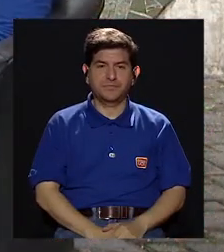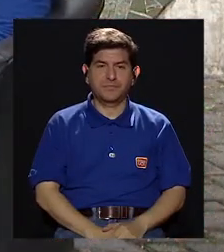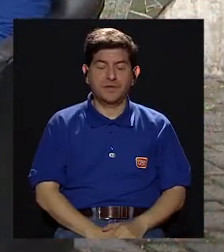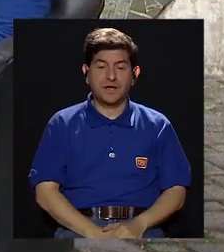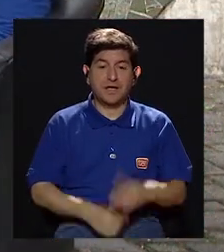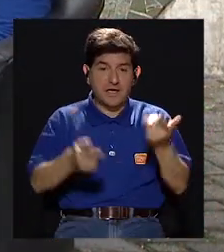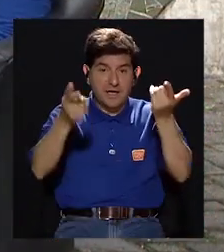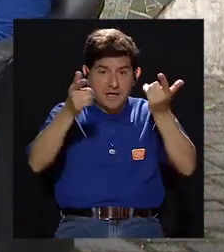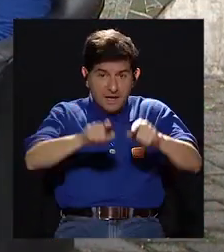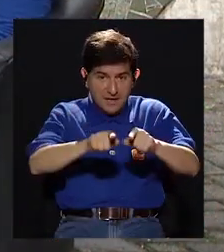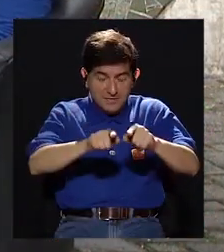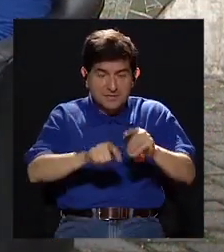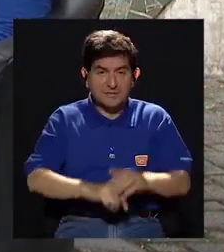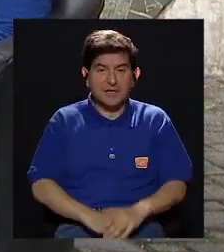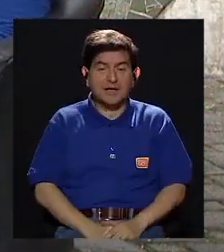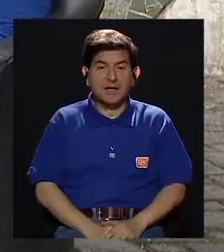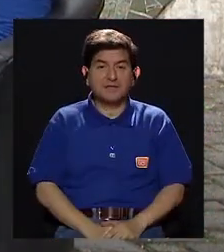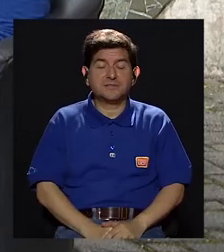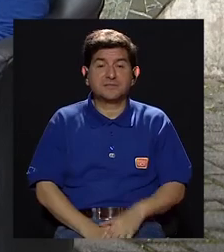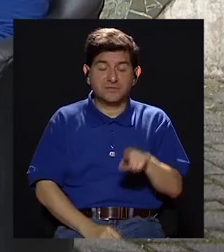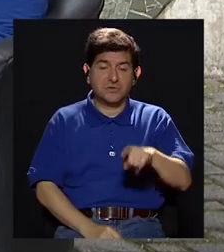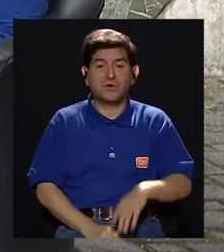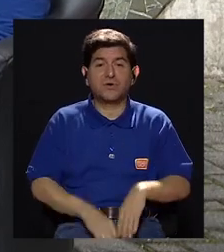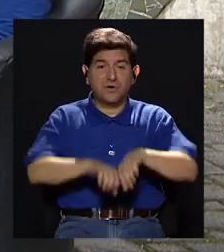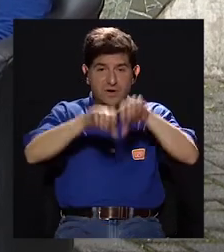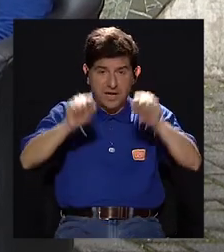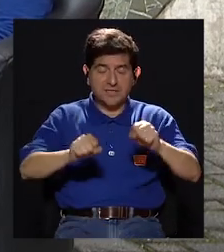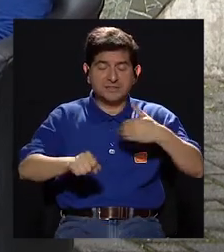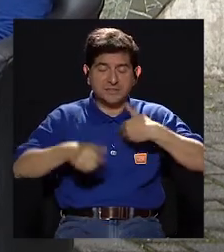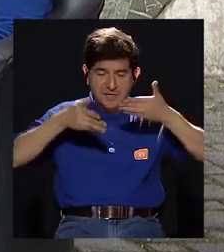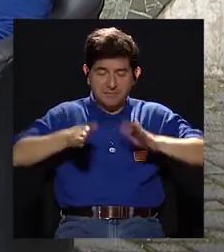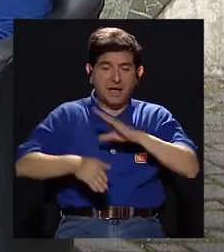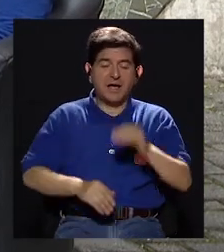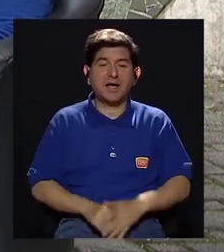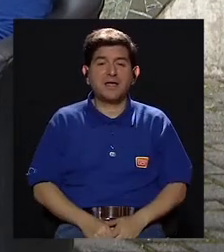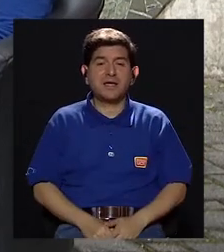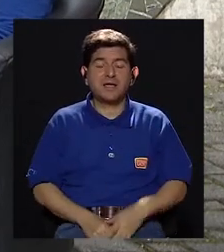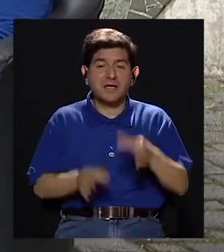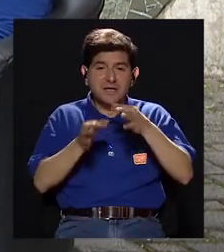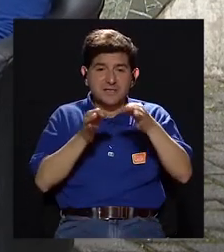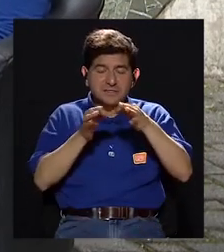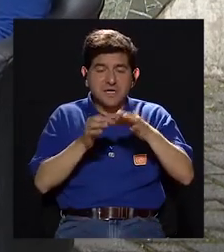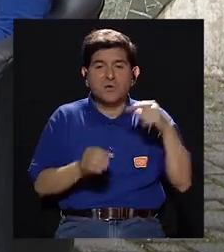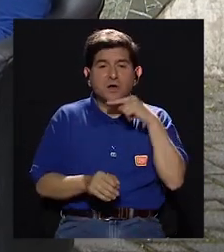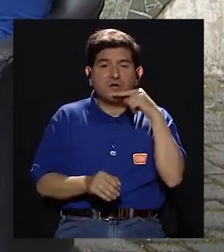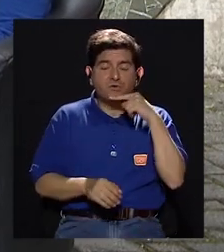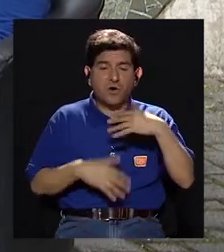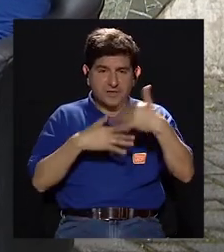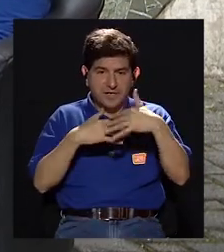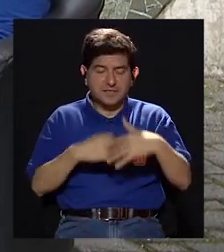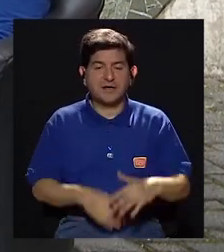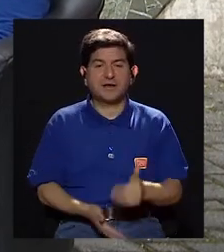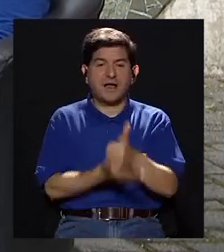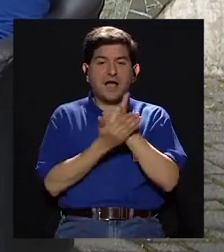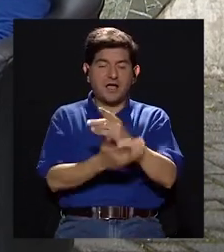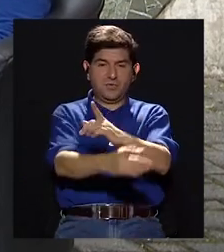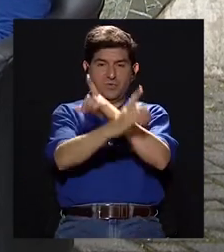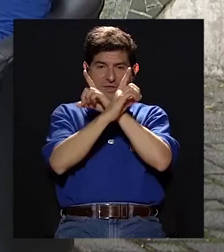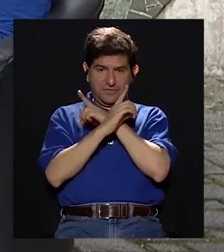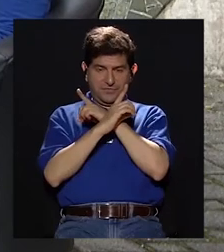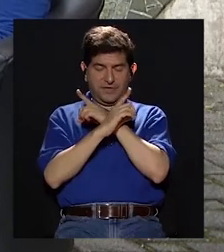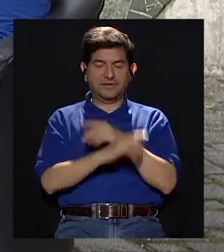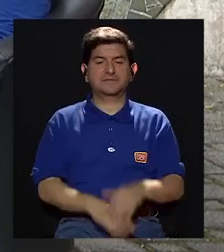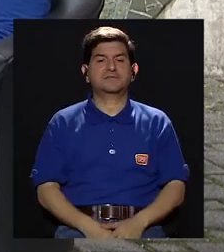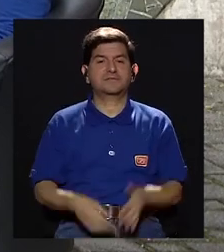trata ya lo que es el aparato reproductor y los glóbulos rojos. Entonces, nos ayuda a lo que son las defensas y en